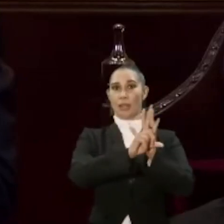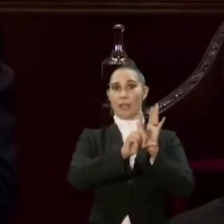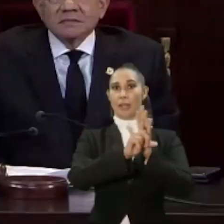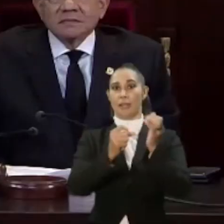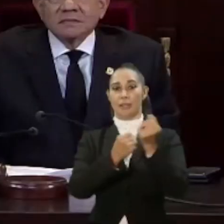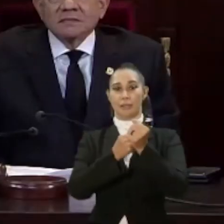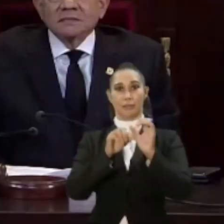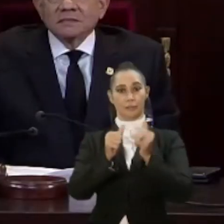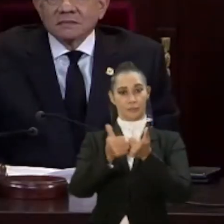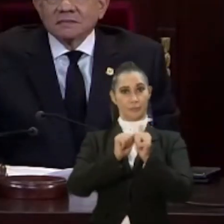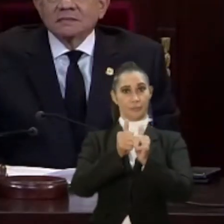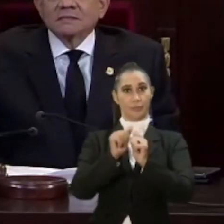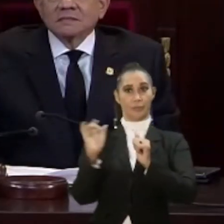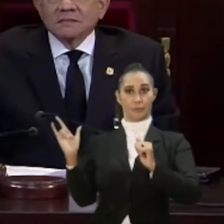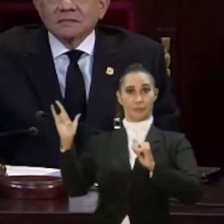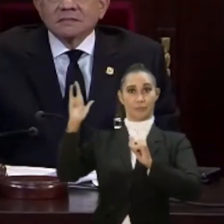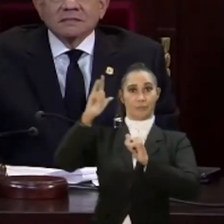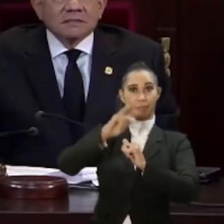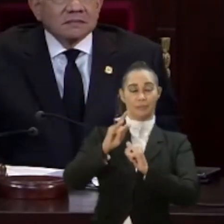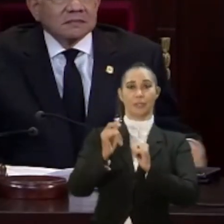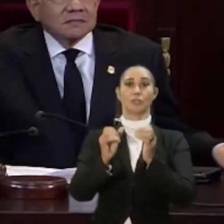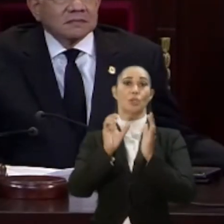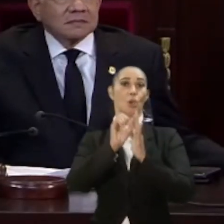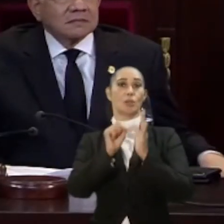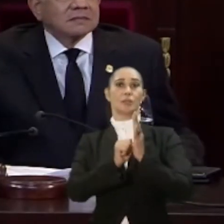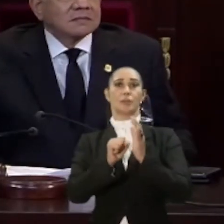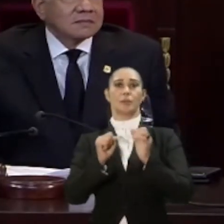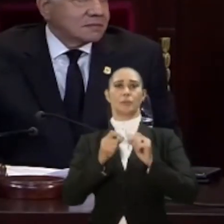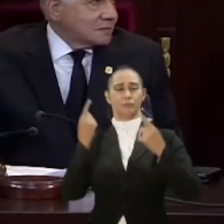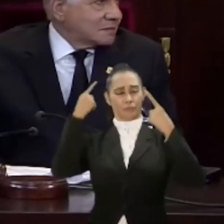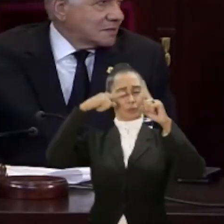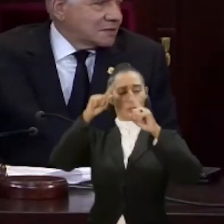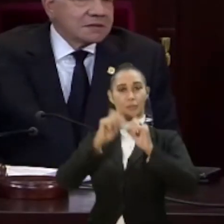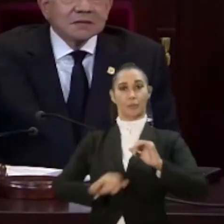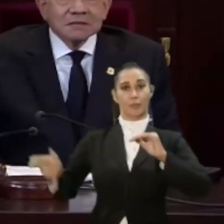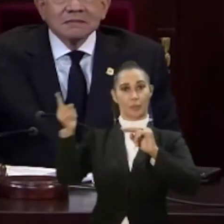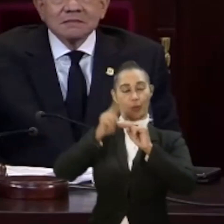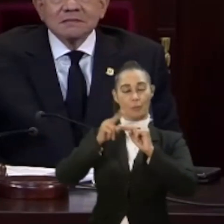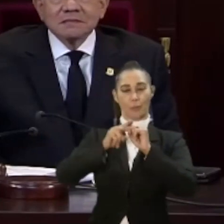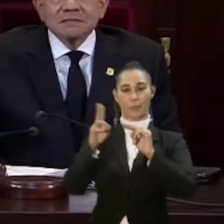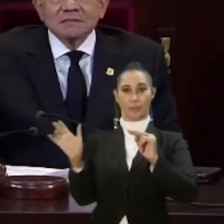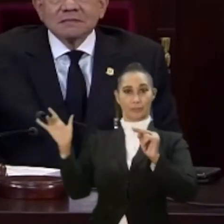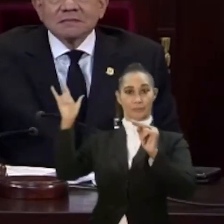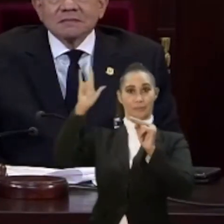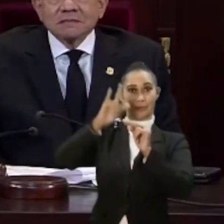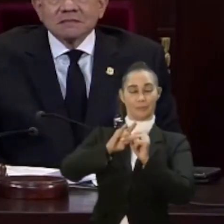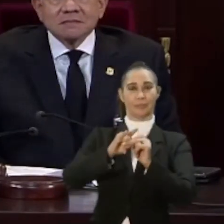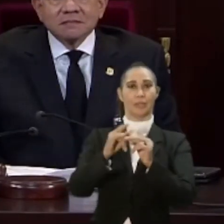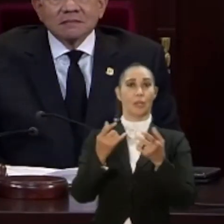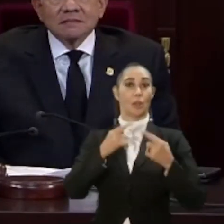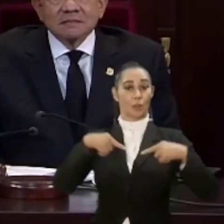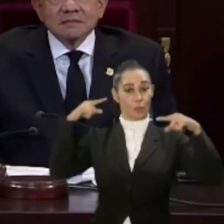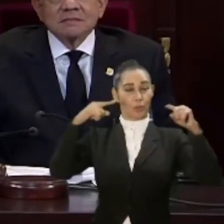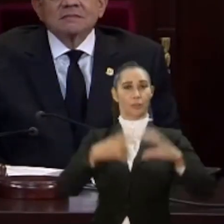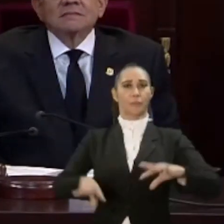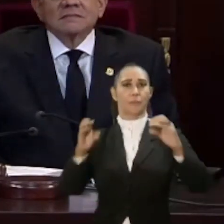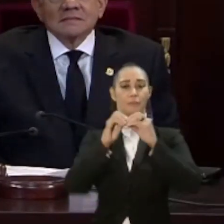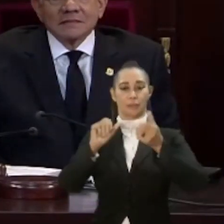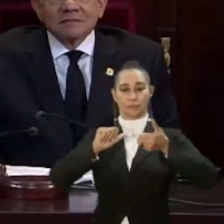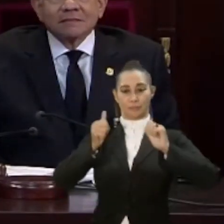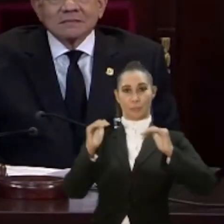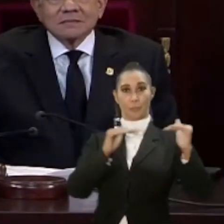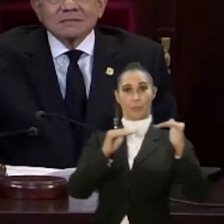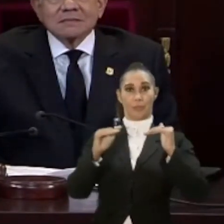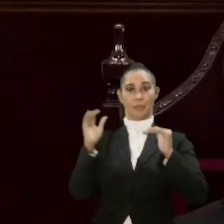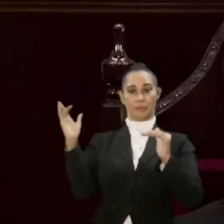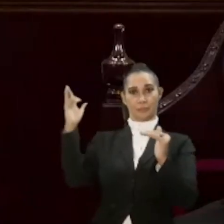y Competitividad de la Aviación Civil con el objetivo de incrementar la conectividad de la aviación civil, generando así mayor competencia en el